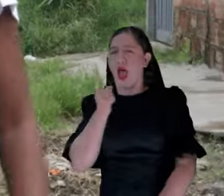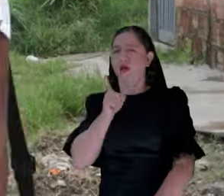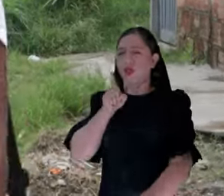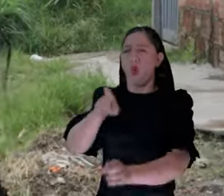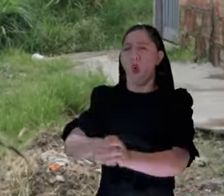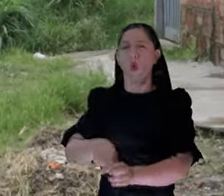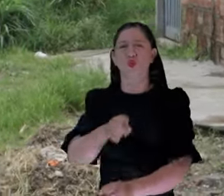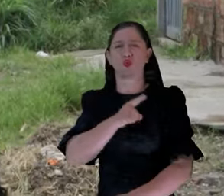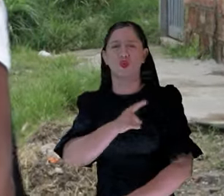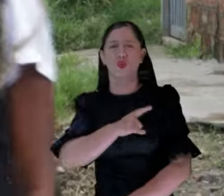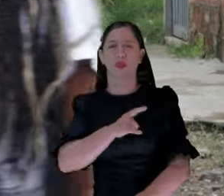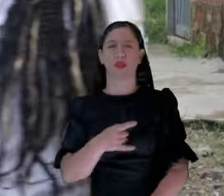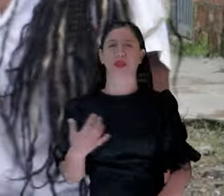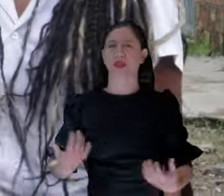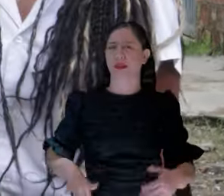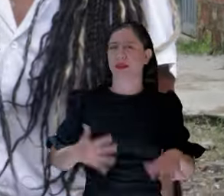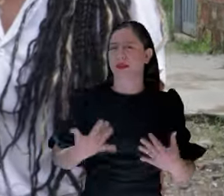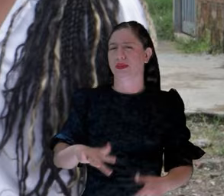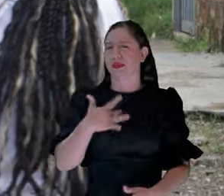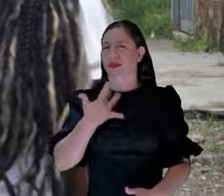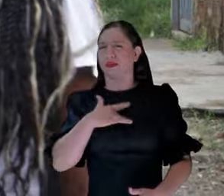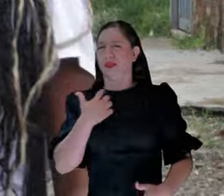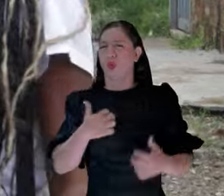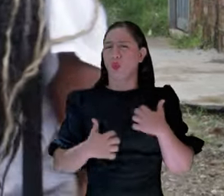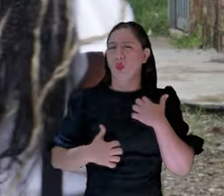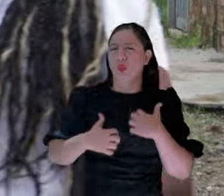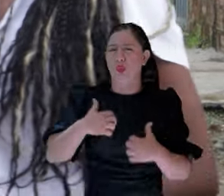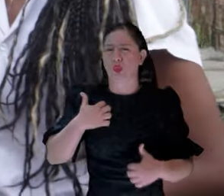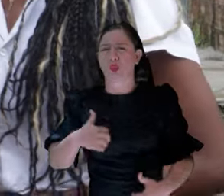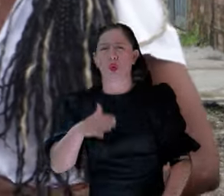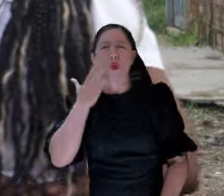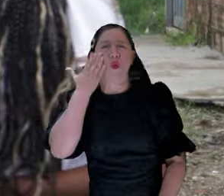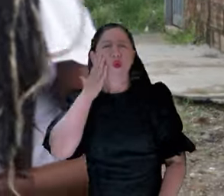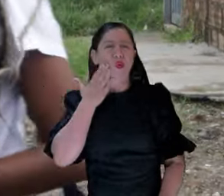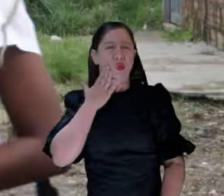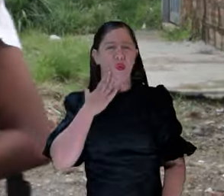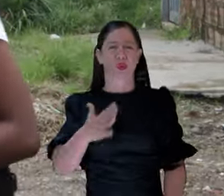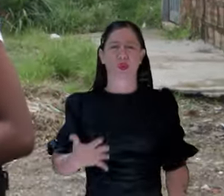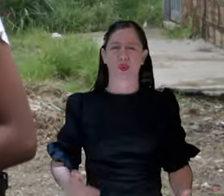la universidad? Y se siente como un susto,